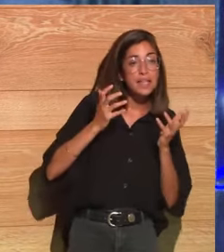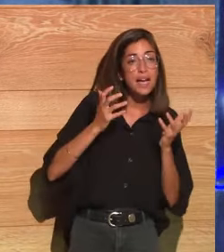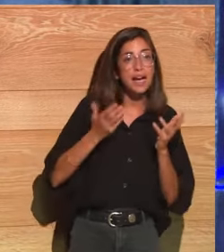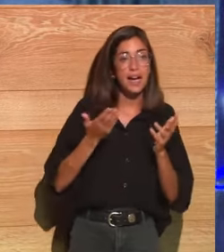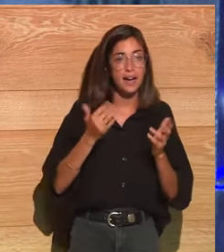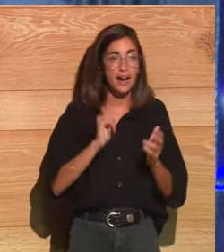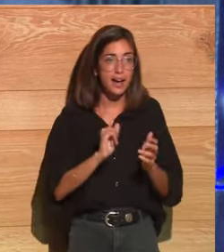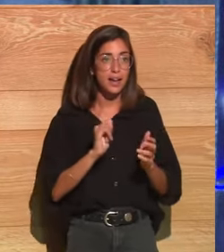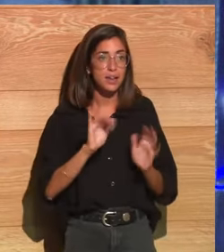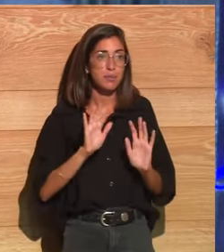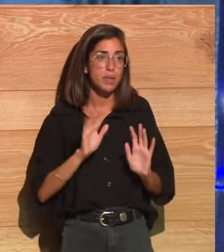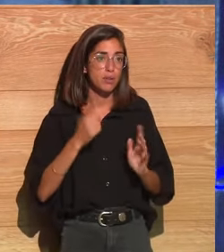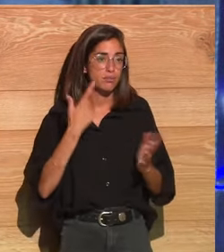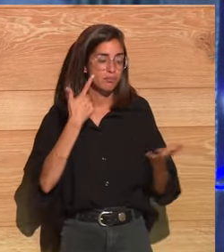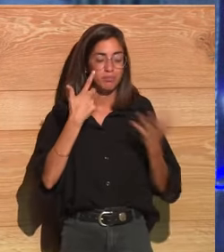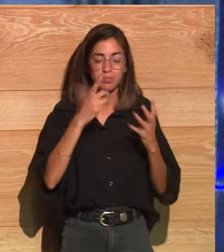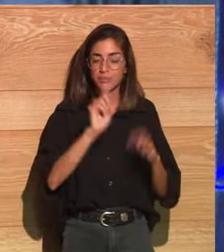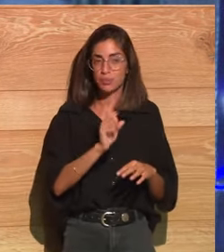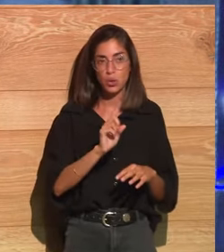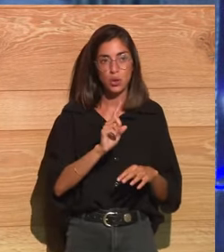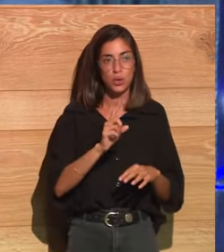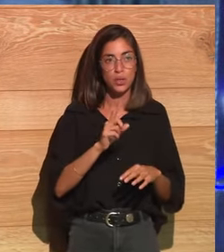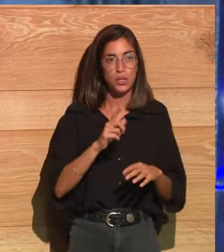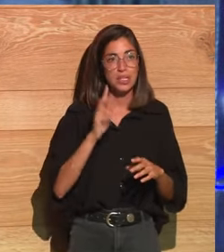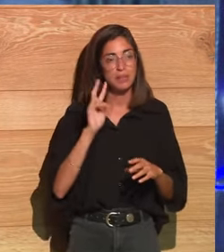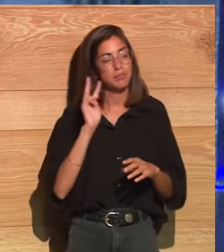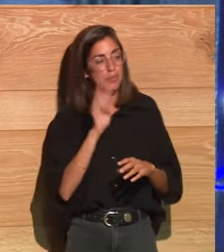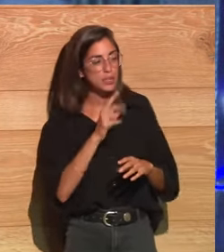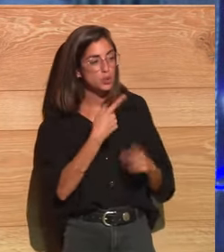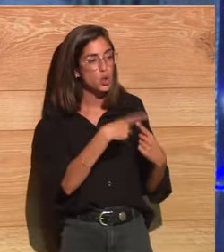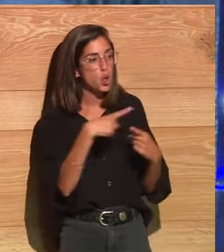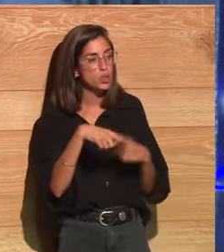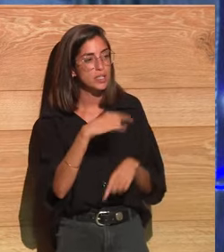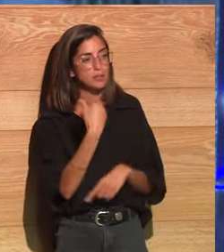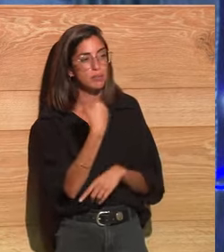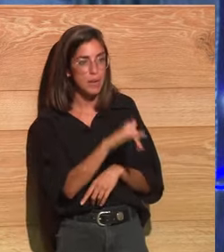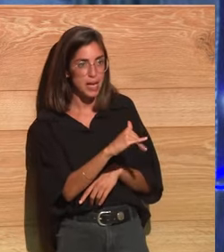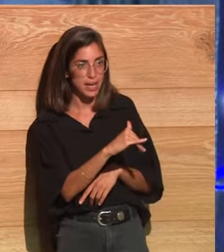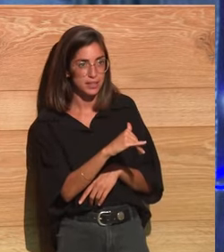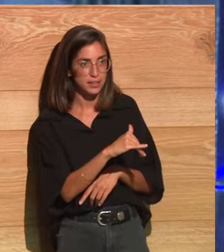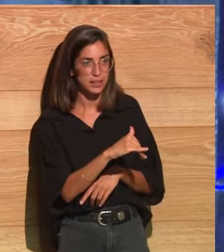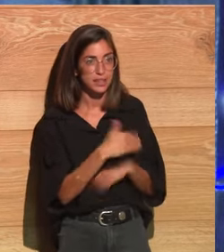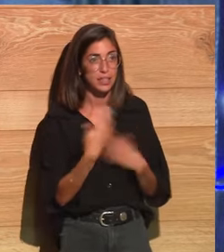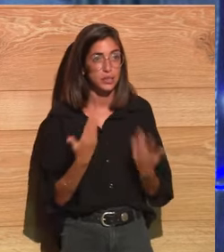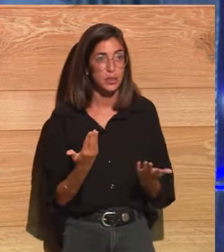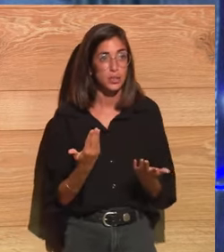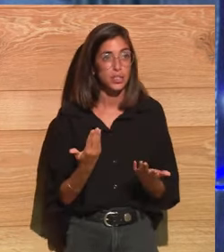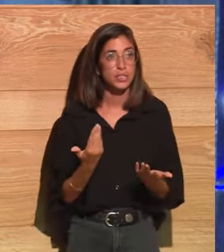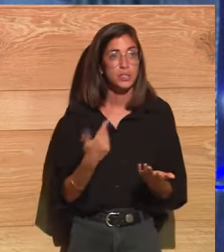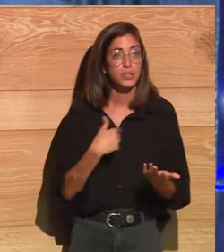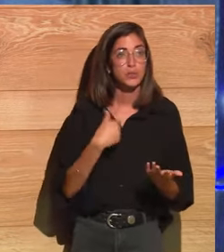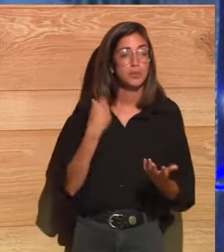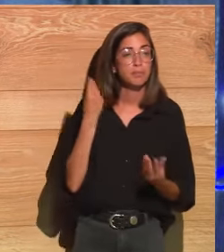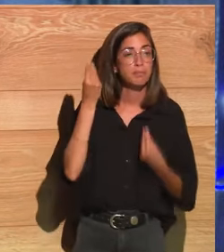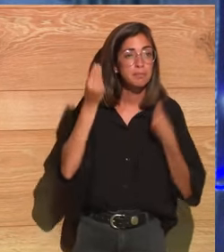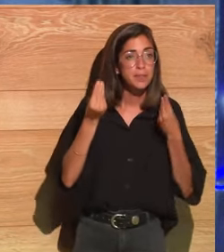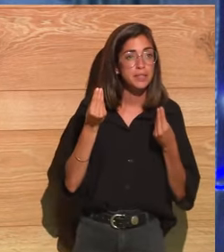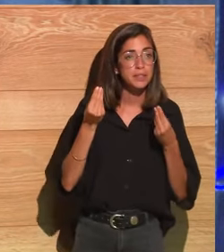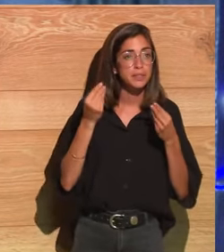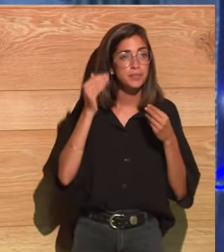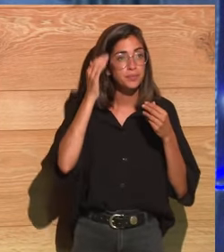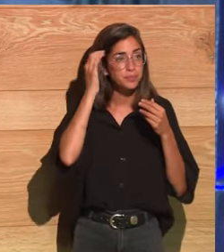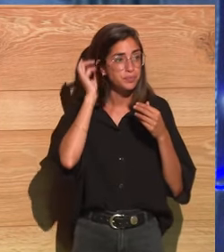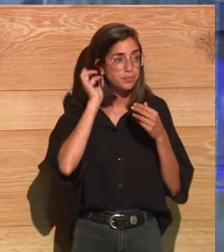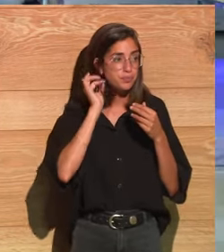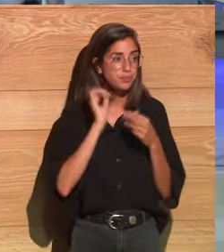no te fijas en las ventajas, te fijas en aquello que te fastidia. ¿Qué ventaja está detrás de ser susceptible a un bicho como el